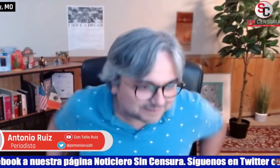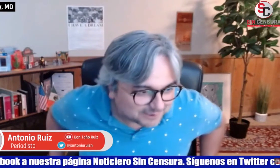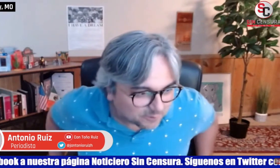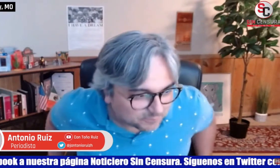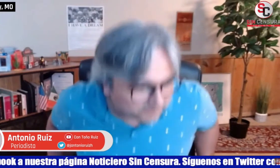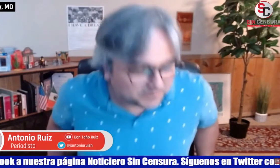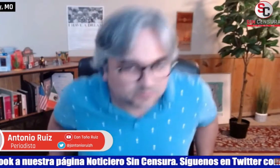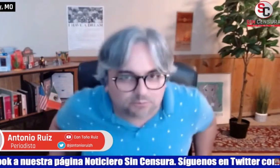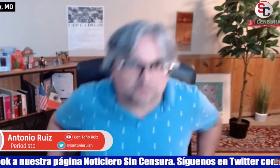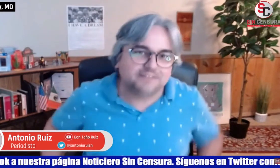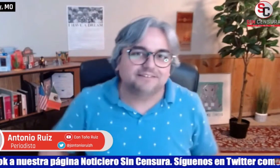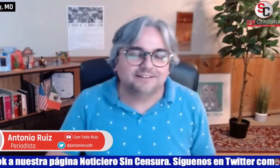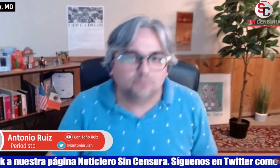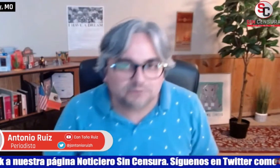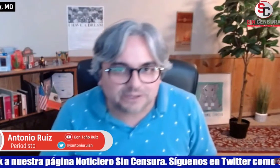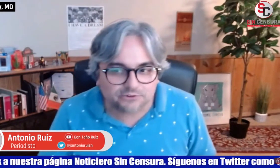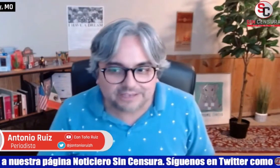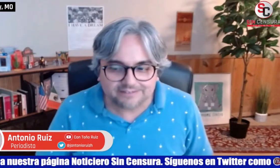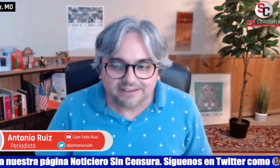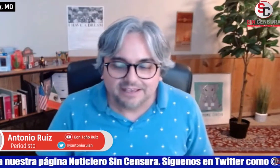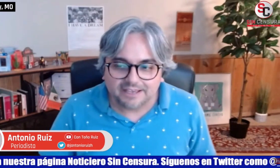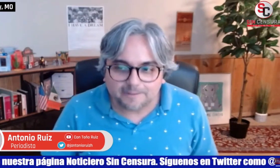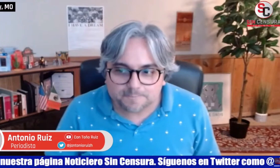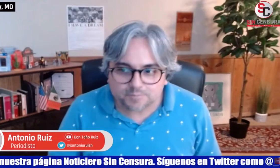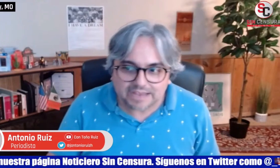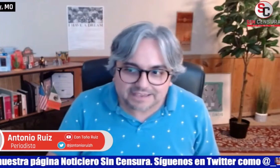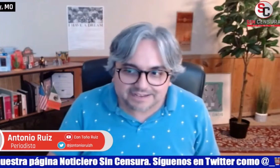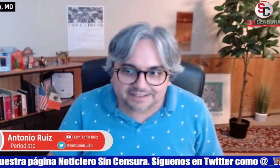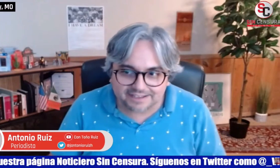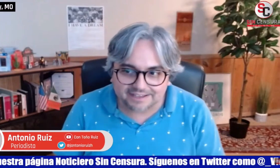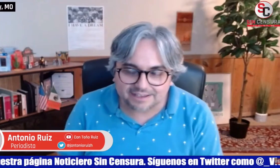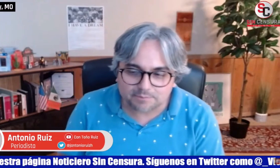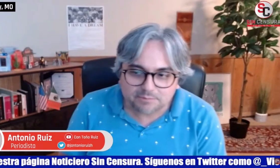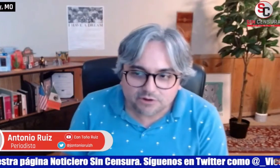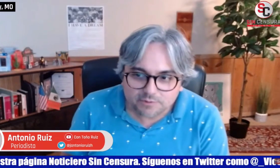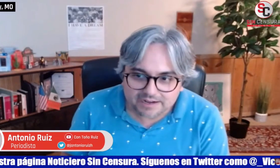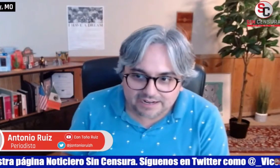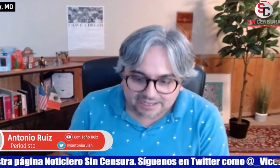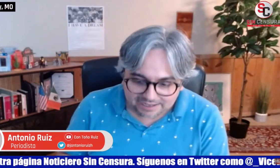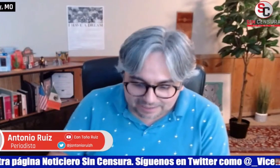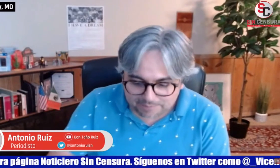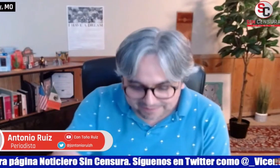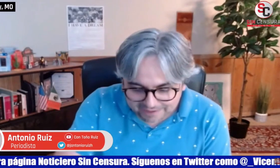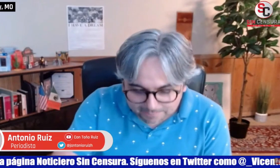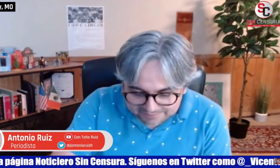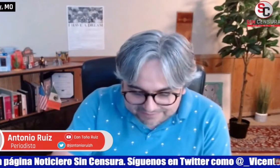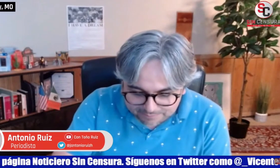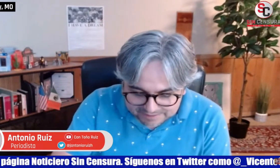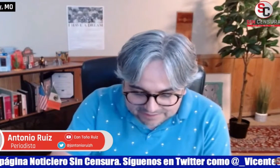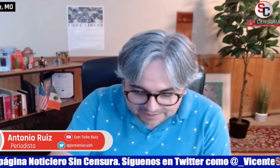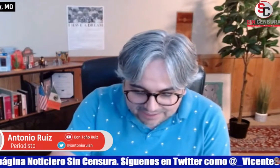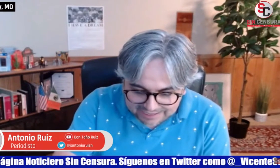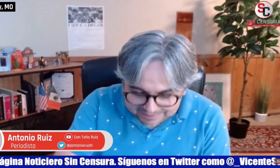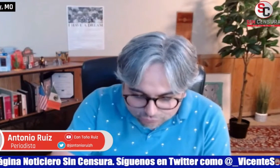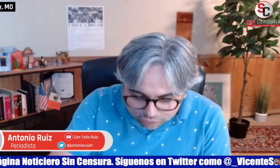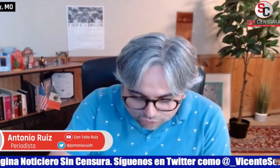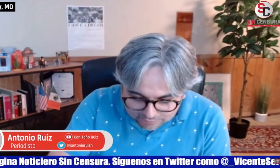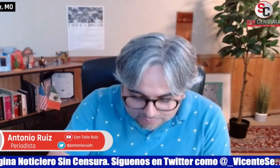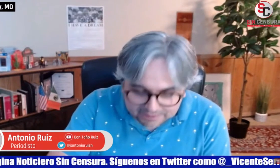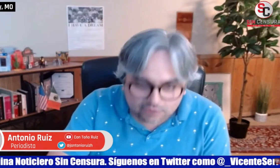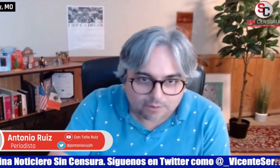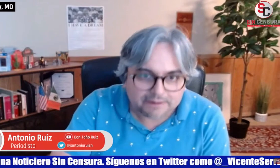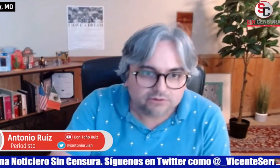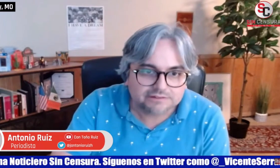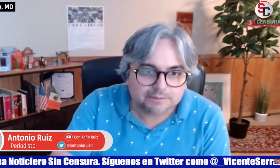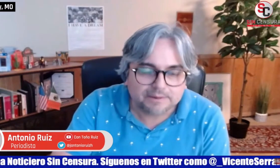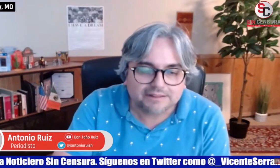nada más me la sé yo, pero el Grupo 6, del Grupo Scout 6, ayer que Epigmenio Ibarra le planteaba precisamente la destrucción